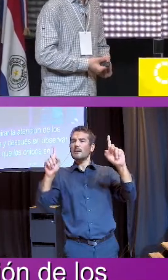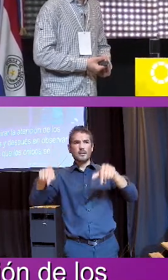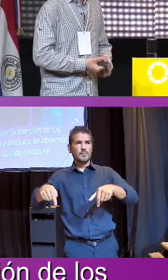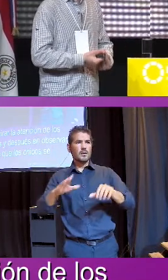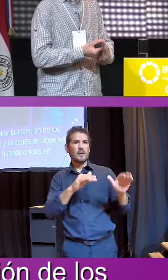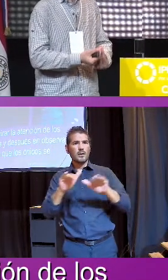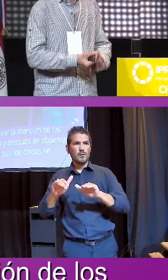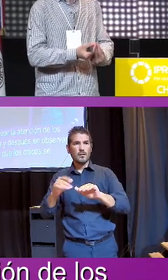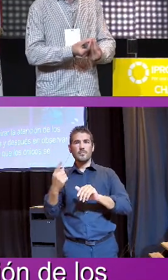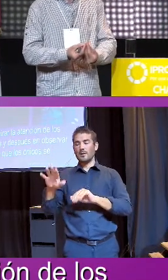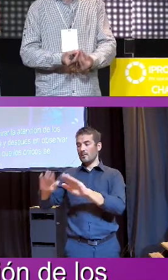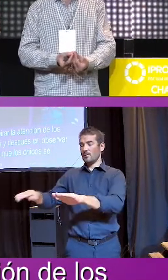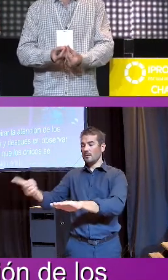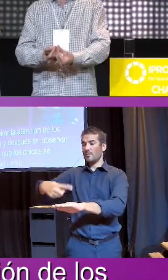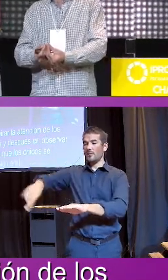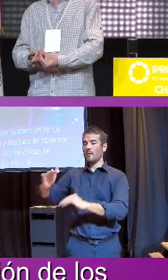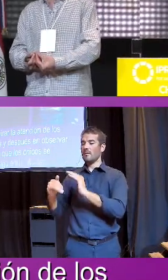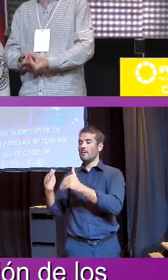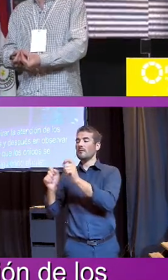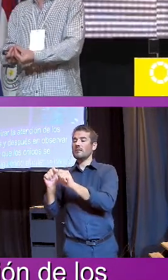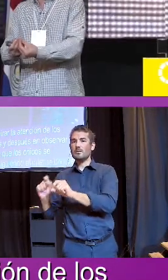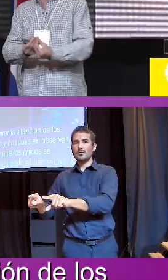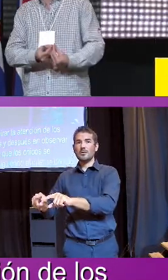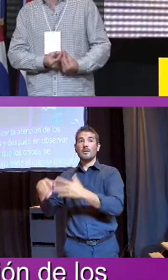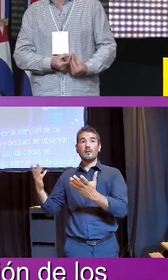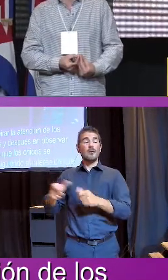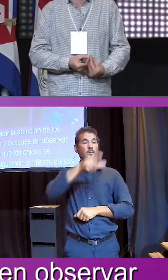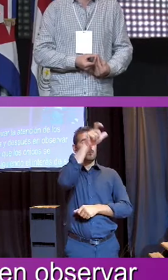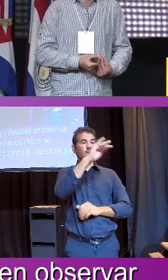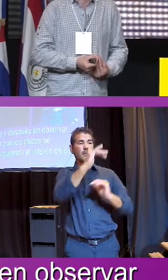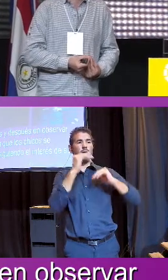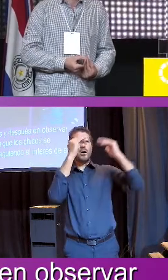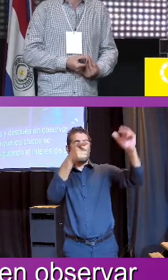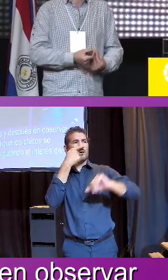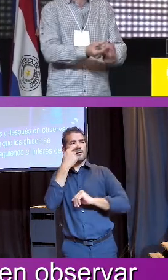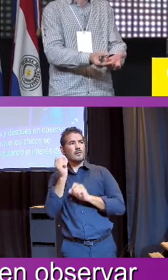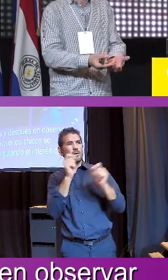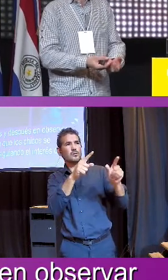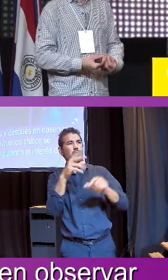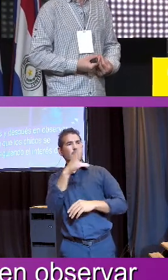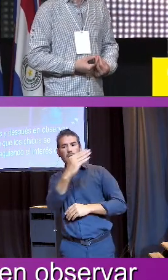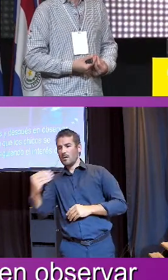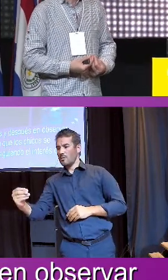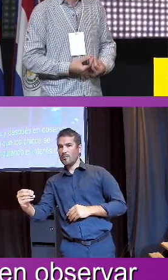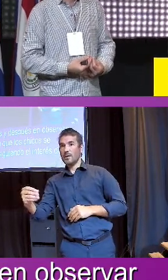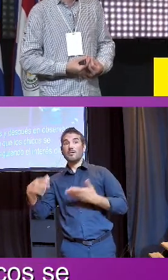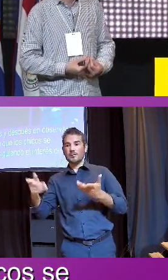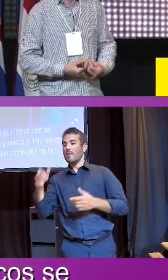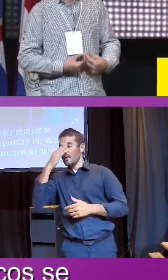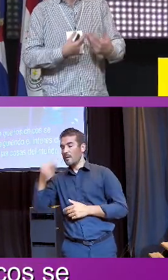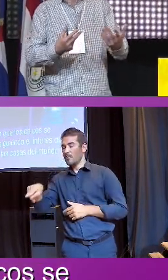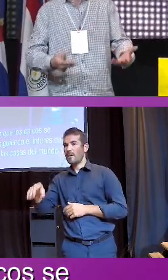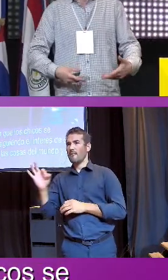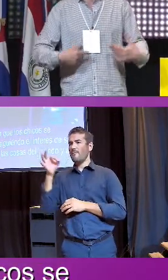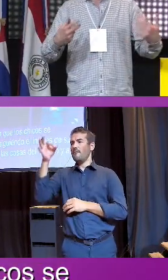desarrollo típico siguiendo el interés de sus adultos, viendo qué les interesa de las cosas del mundo y a eso le dan existencia, ¿sí?